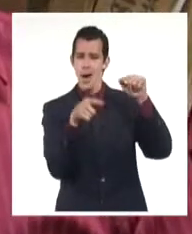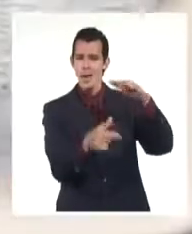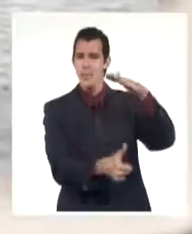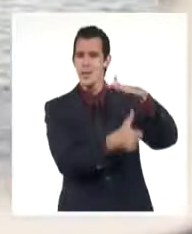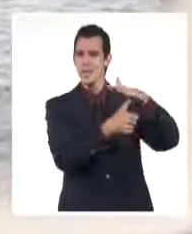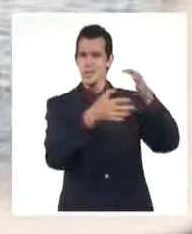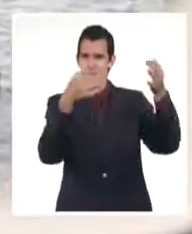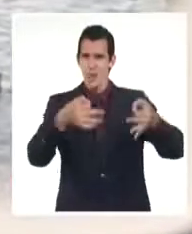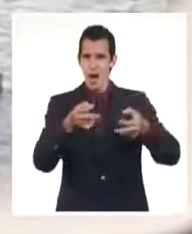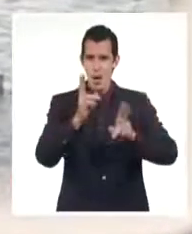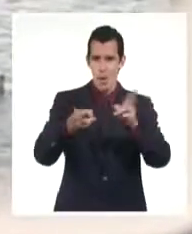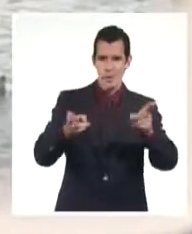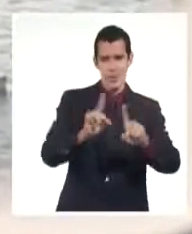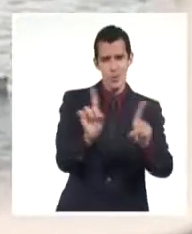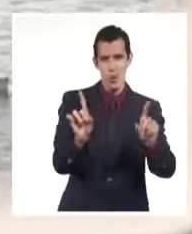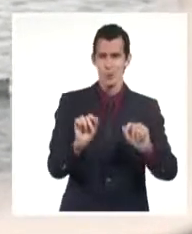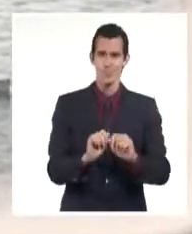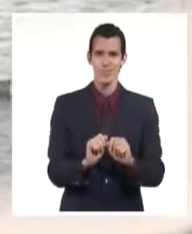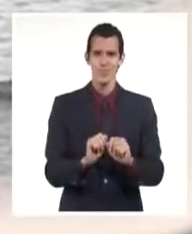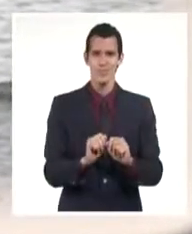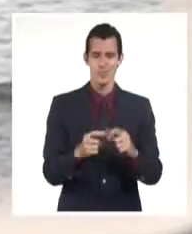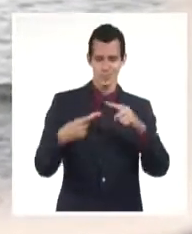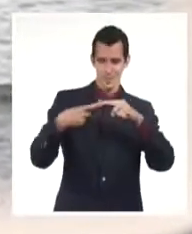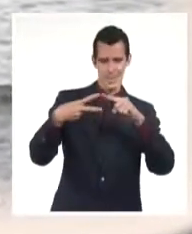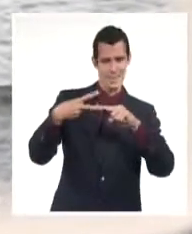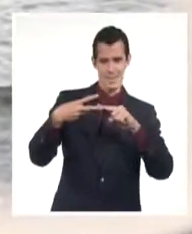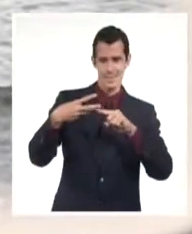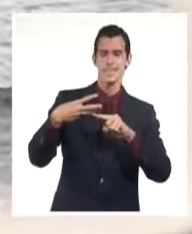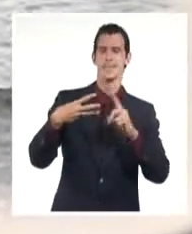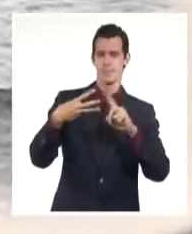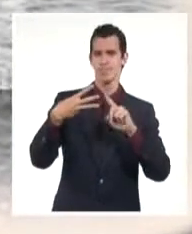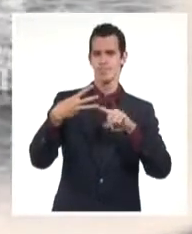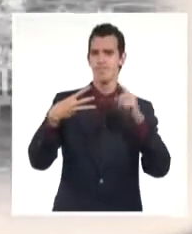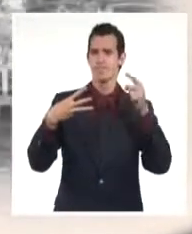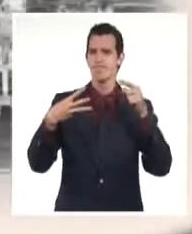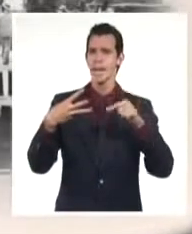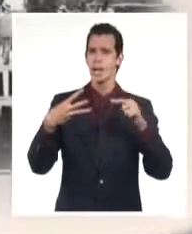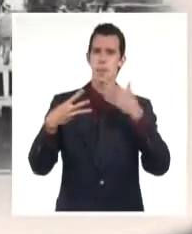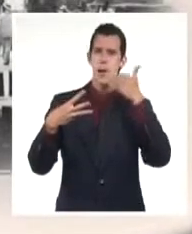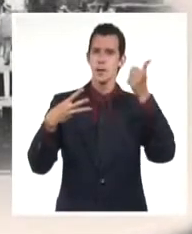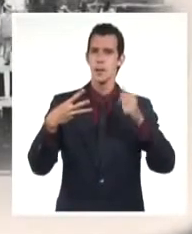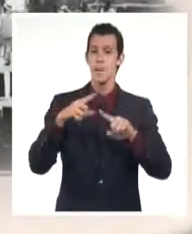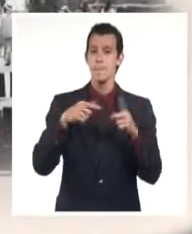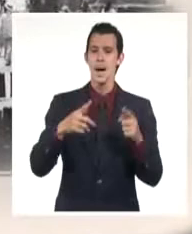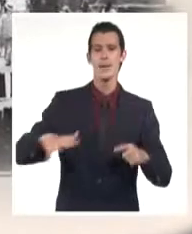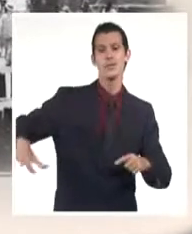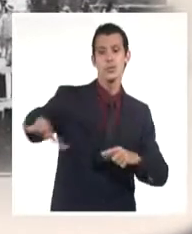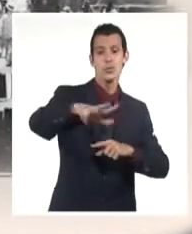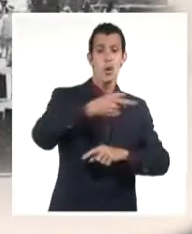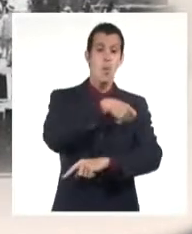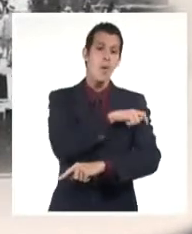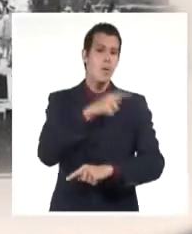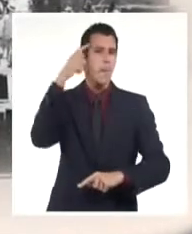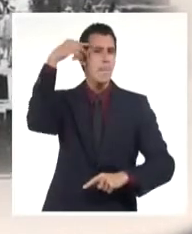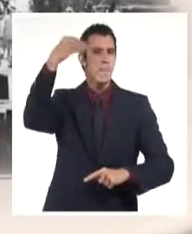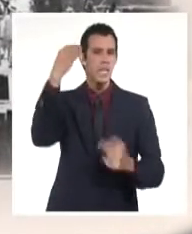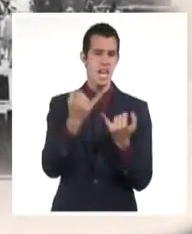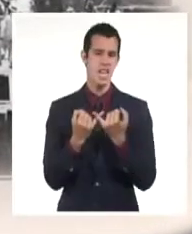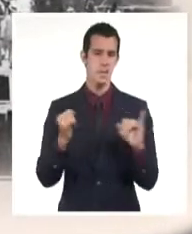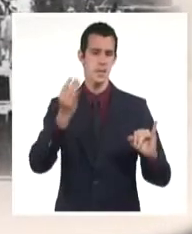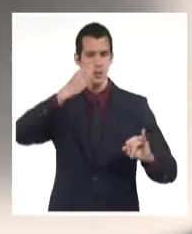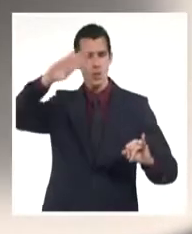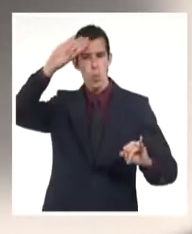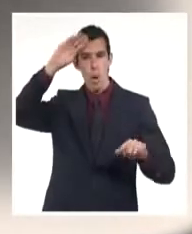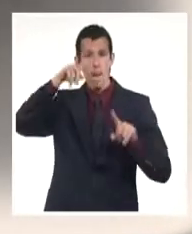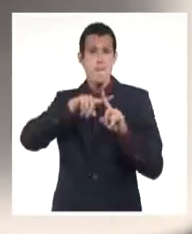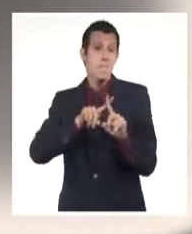la República. Varios investigadores coinciden en que la República nacía con un marcado componente anexionista, bajo la